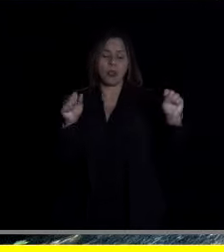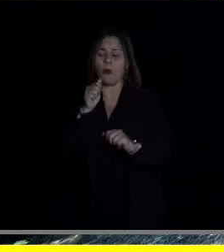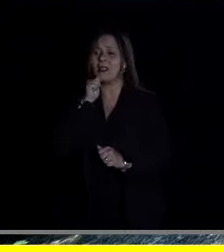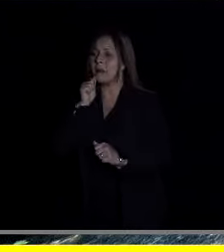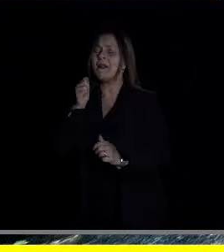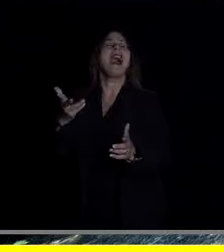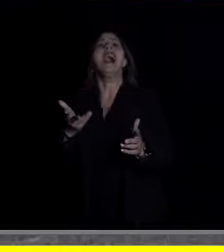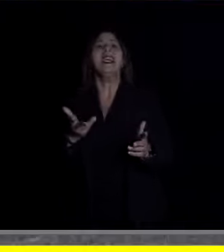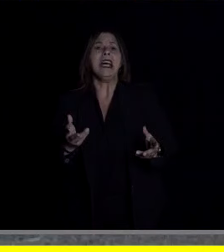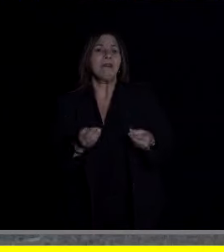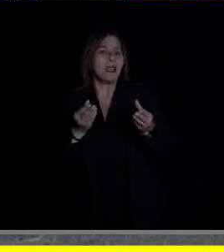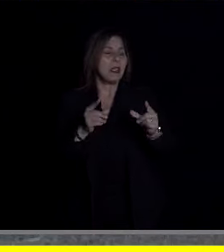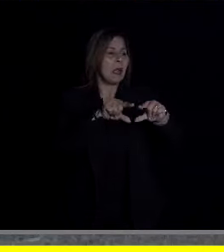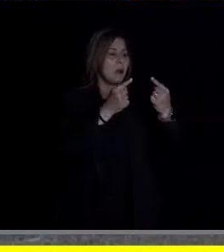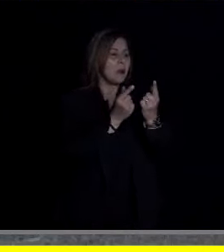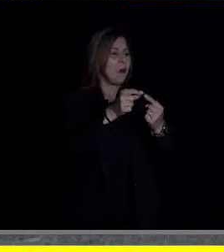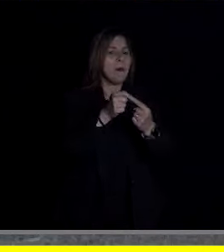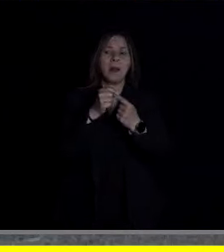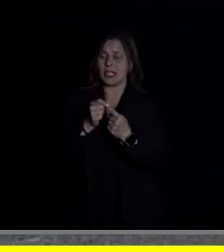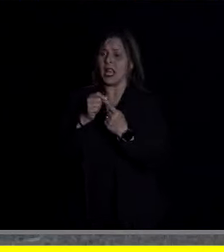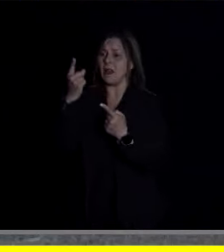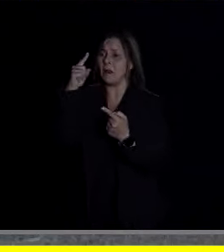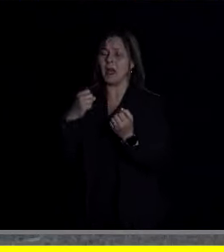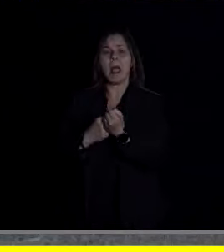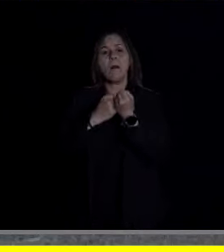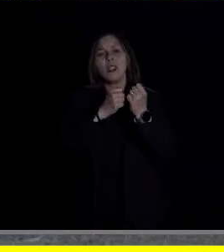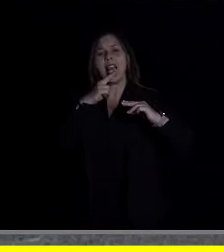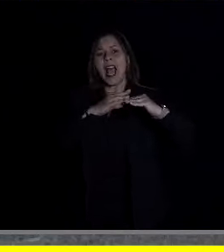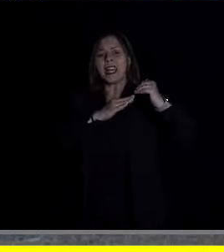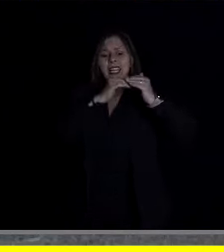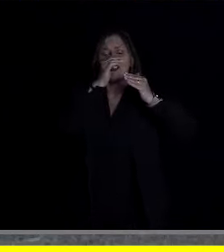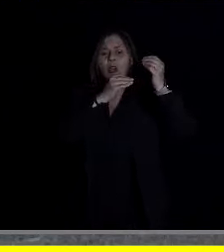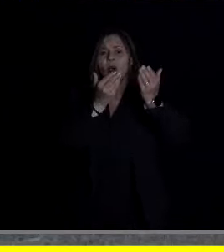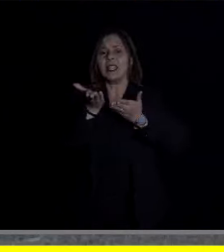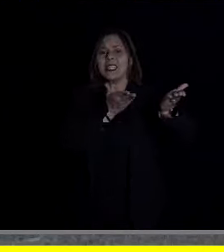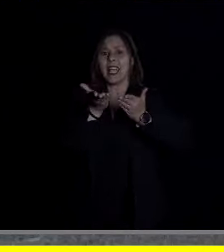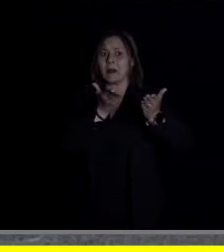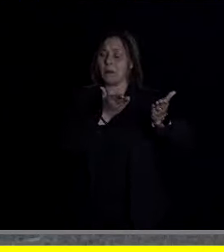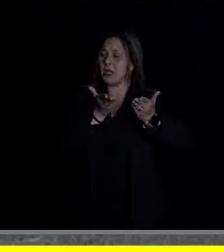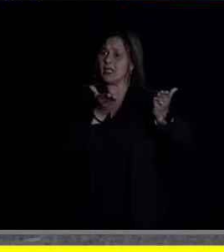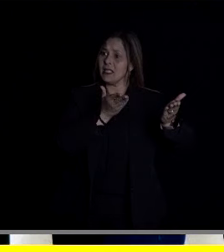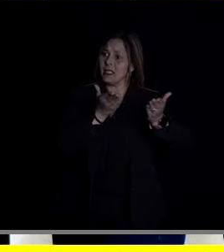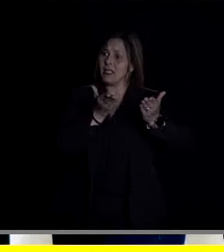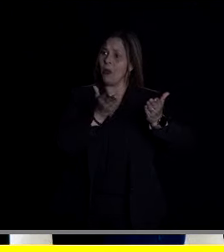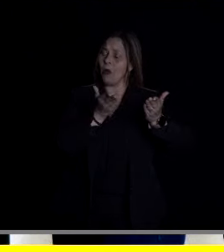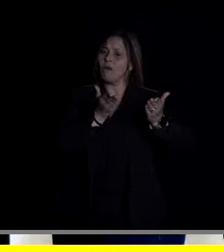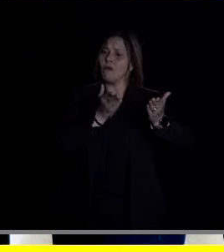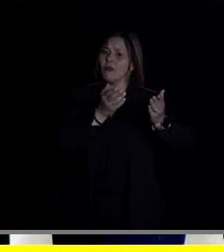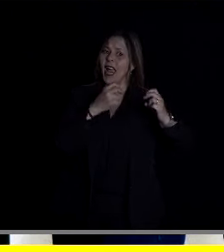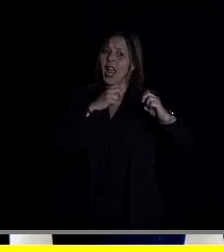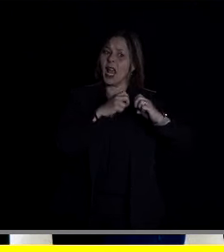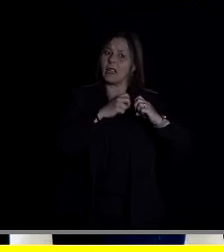privada, contratación de brigadas especiales para apoyar en la restauración del servicio eléctrico. Y aquí, antes de seguir,